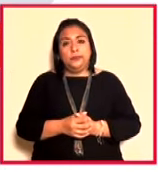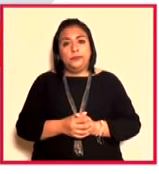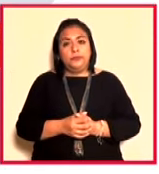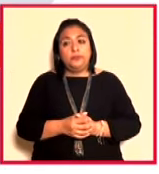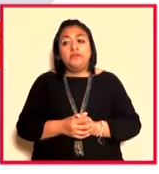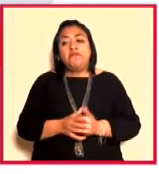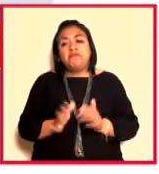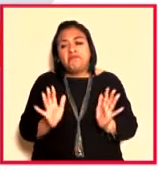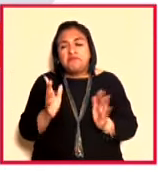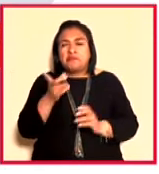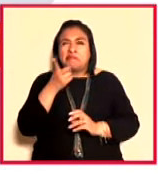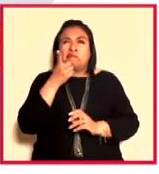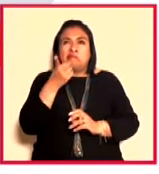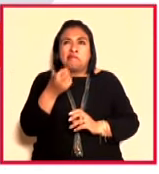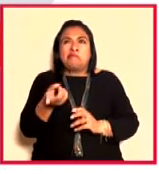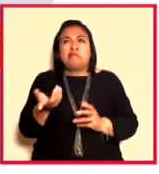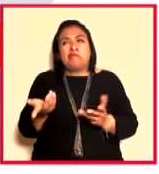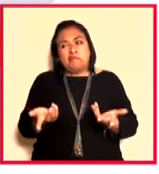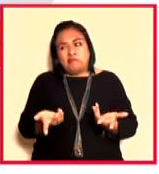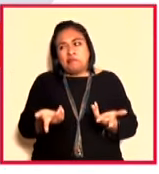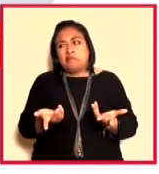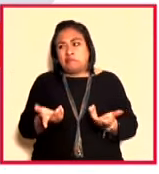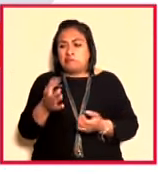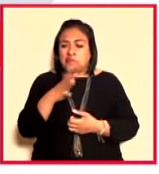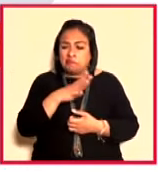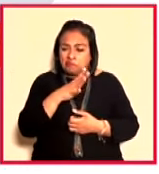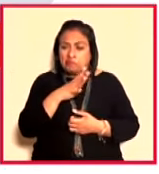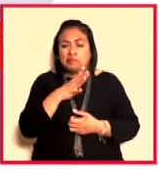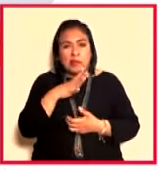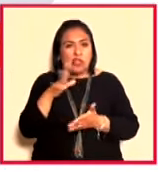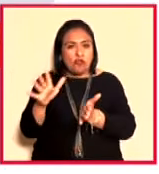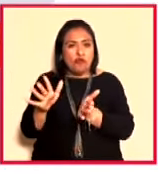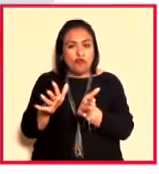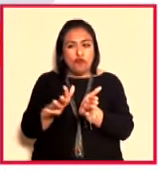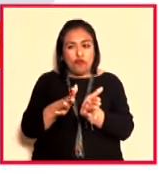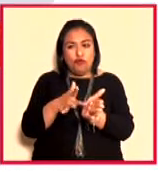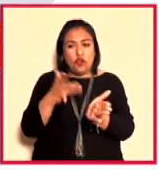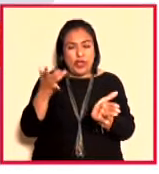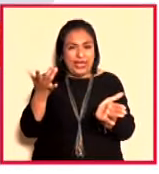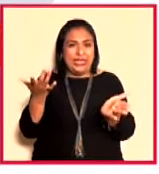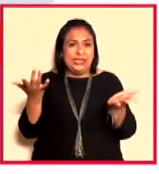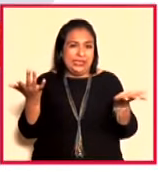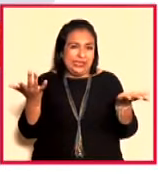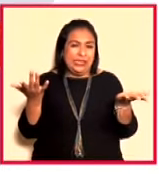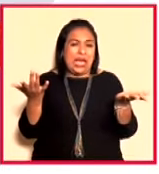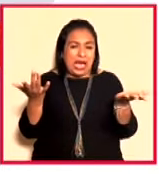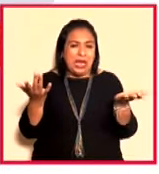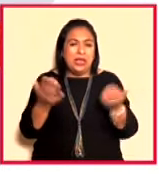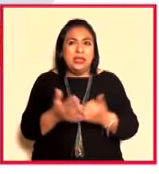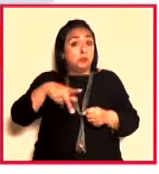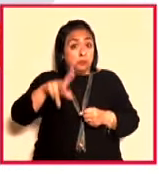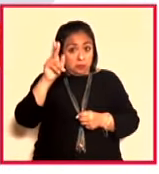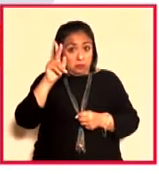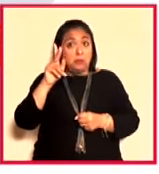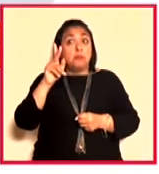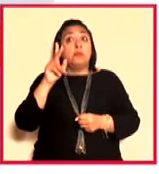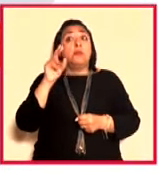Digamos que tuvo cierta influencia, o una influencia hasta cierto punto, en su